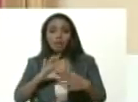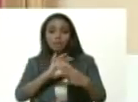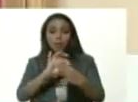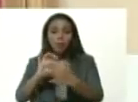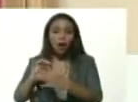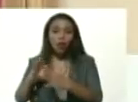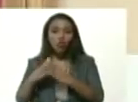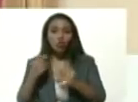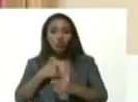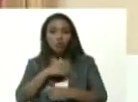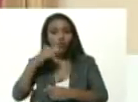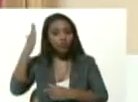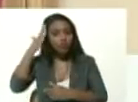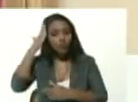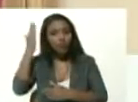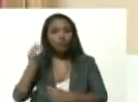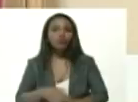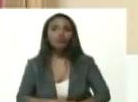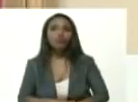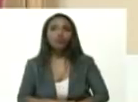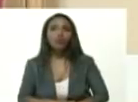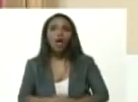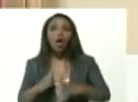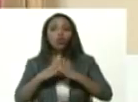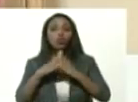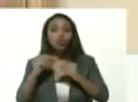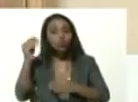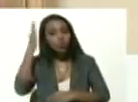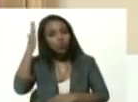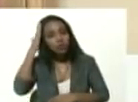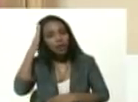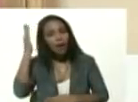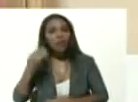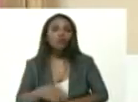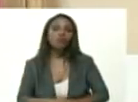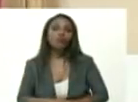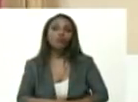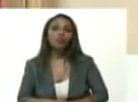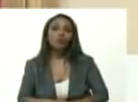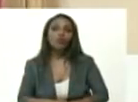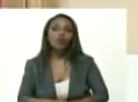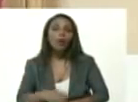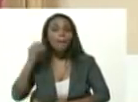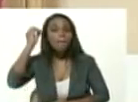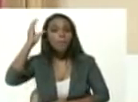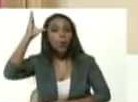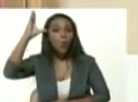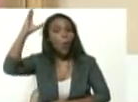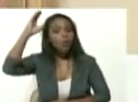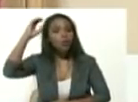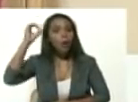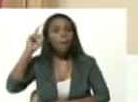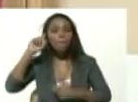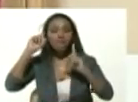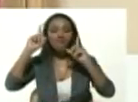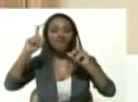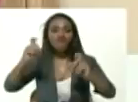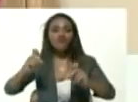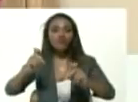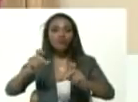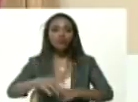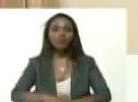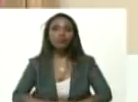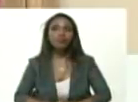todos nuestros sabios, a todos nuestros sabios a nivel, los sabios empíricos, los sabios científicos, todos nuestros